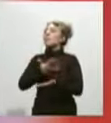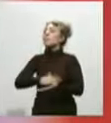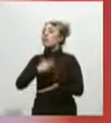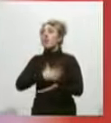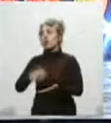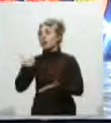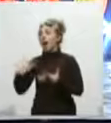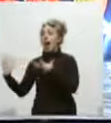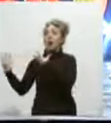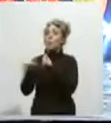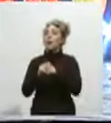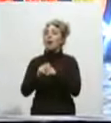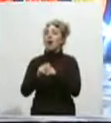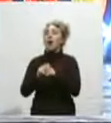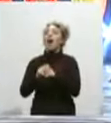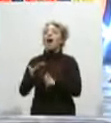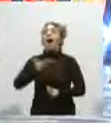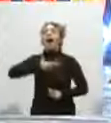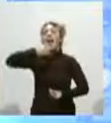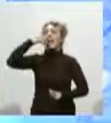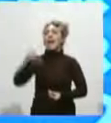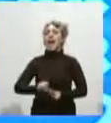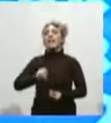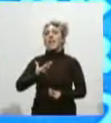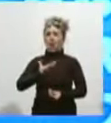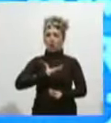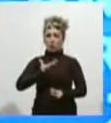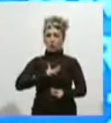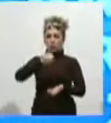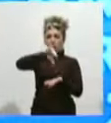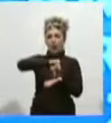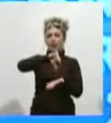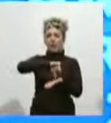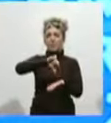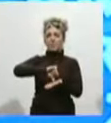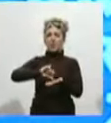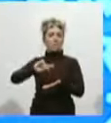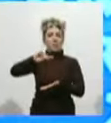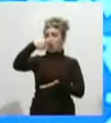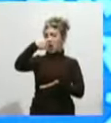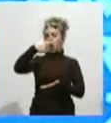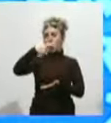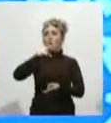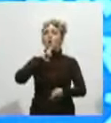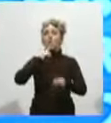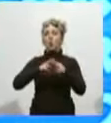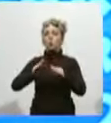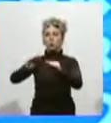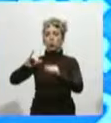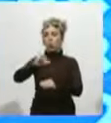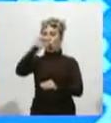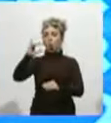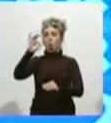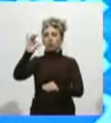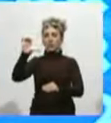acompañe el primer teniente de alcalde de este ayuntamiento. Pedimos que nos acompañe José Montelongo para hacer